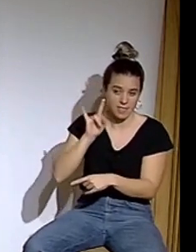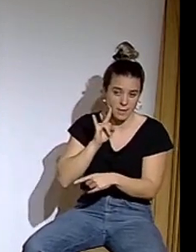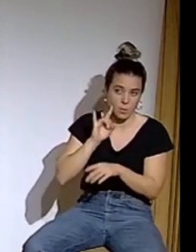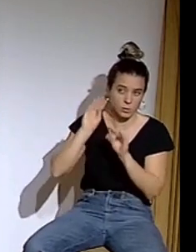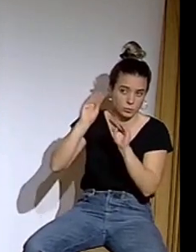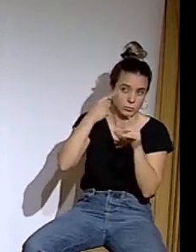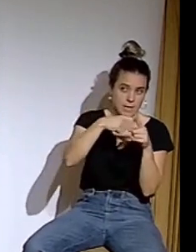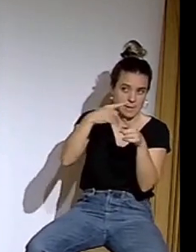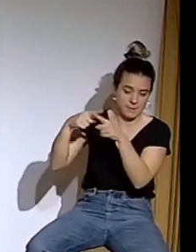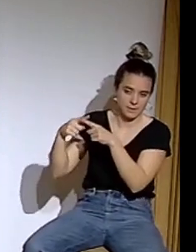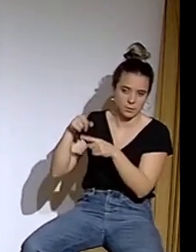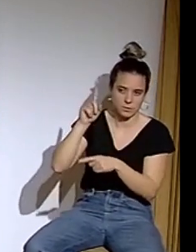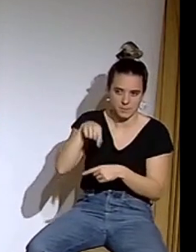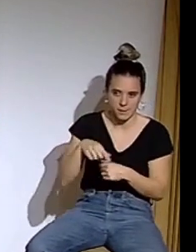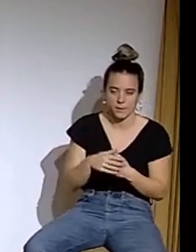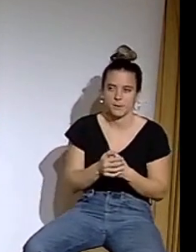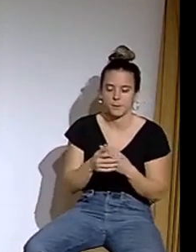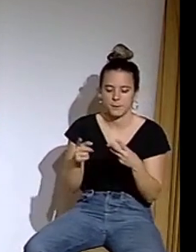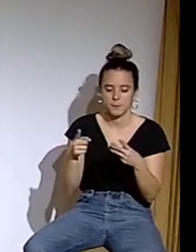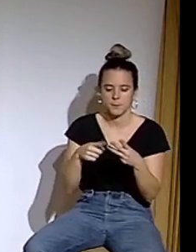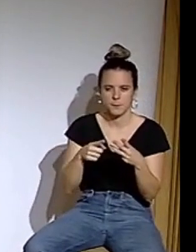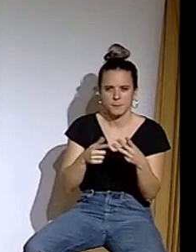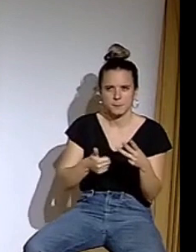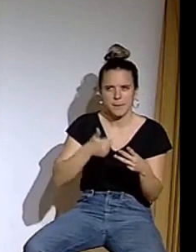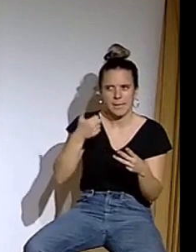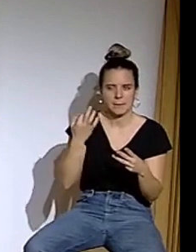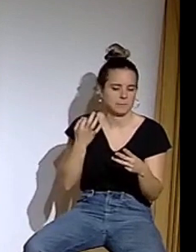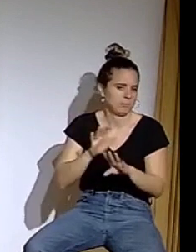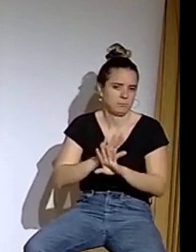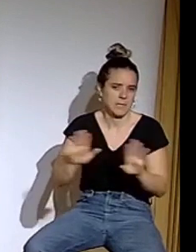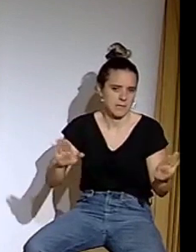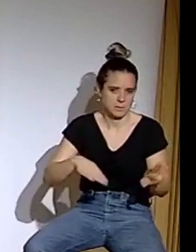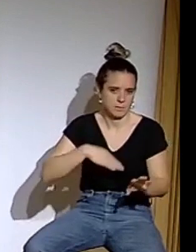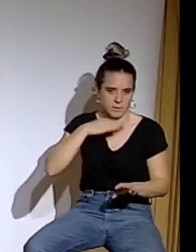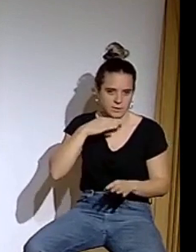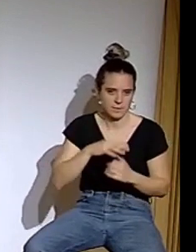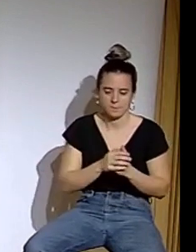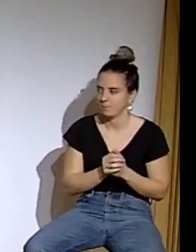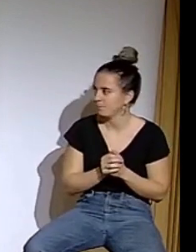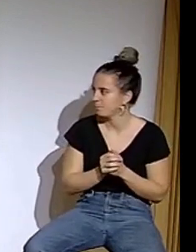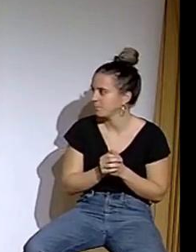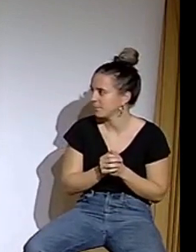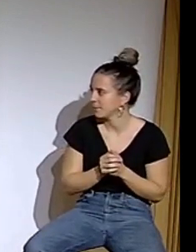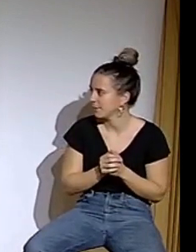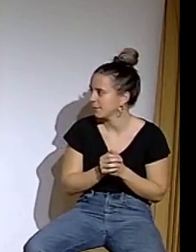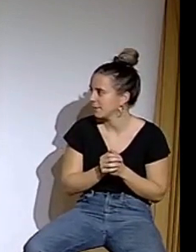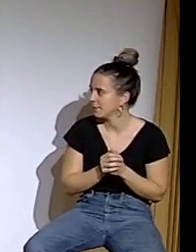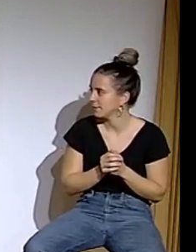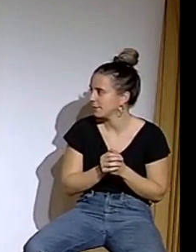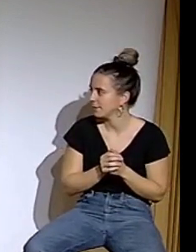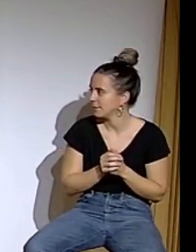a ver qué más hablo de este bueno básicamente ya es todo lo que tengo que decir y